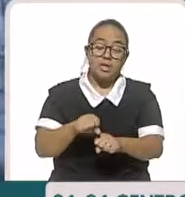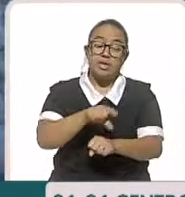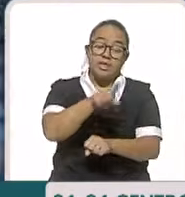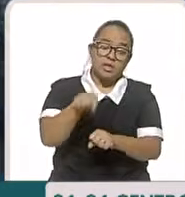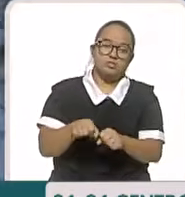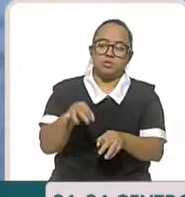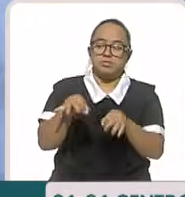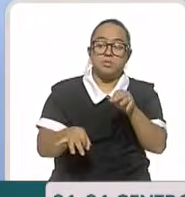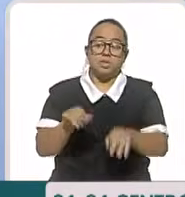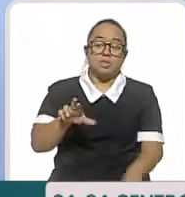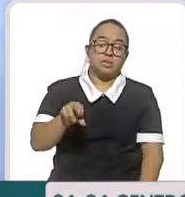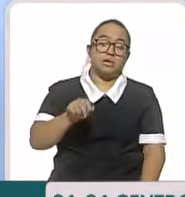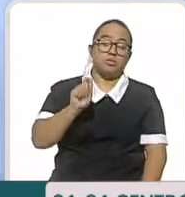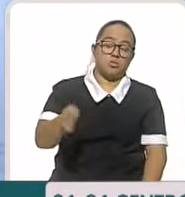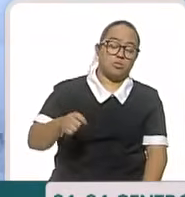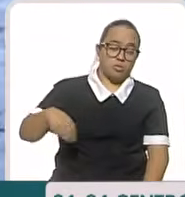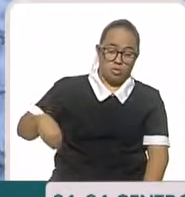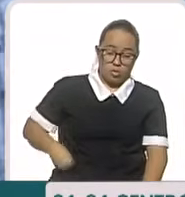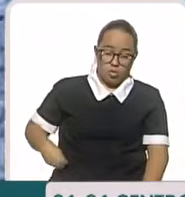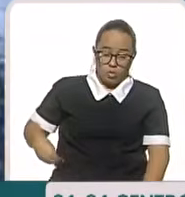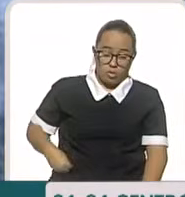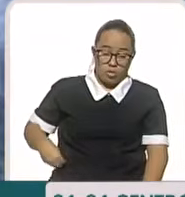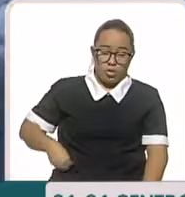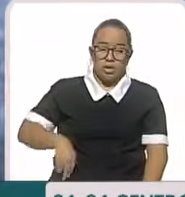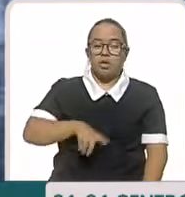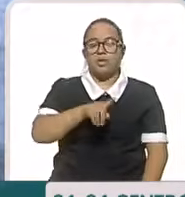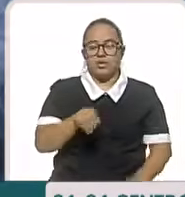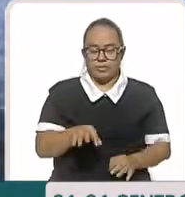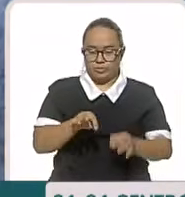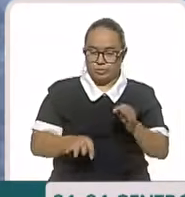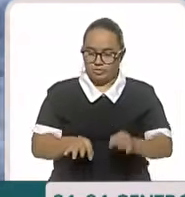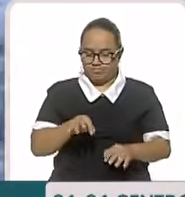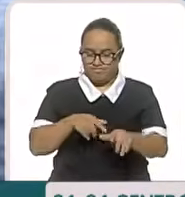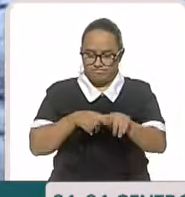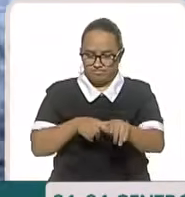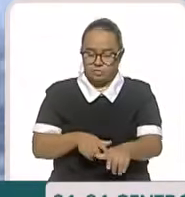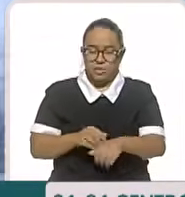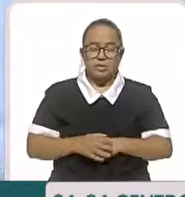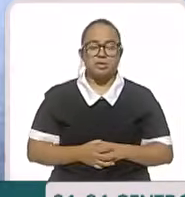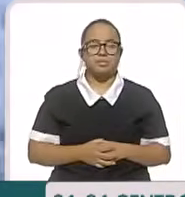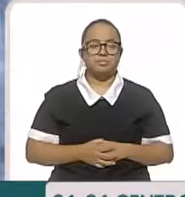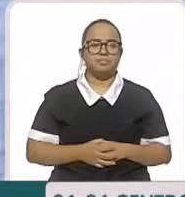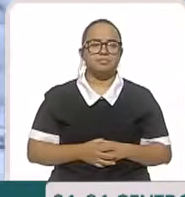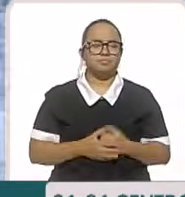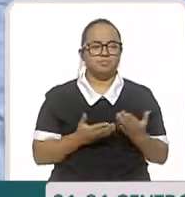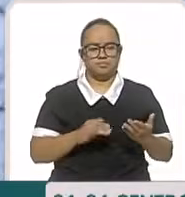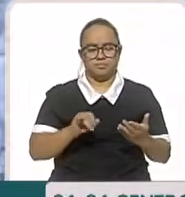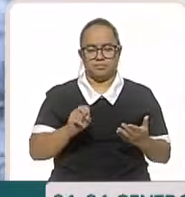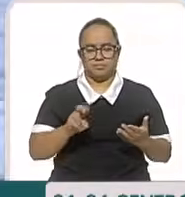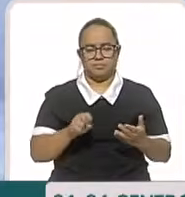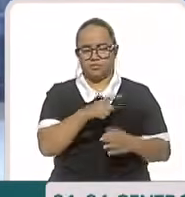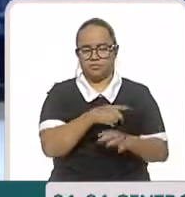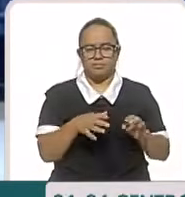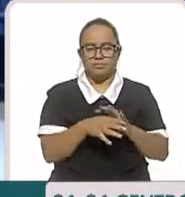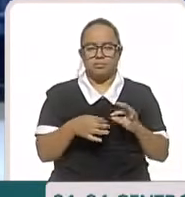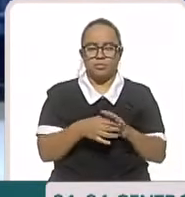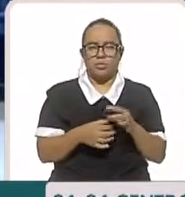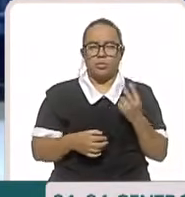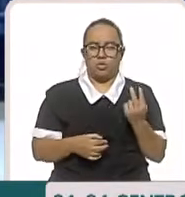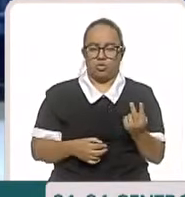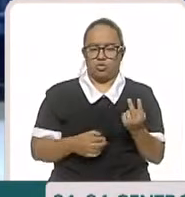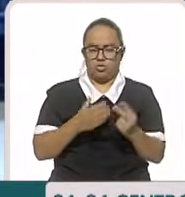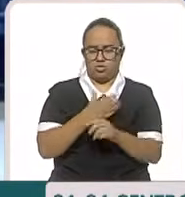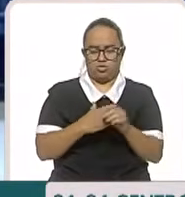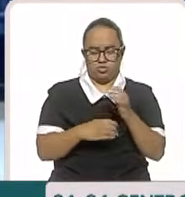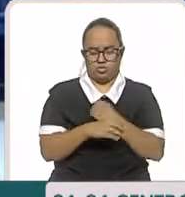culpable o no culpable, y a partir de ahí se determinará el proceso. Jesús, justamente mencionas dos casos que seguimos con mucha atención